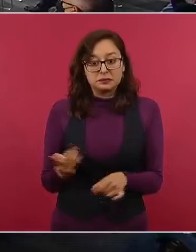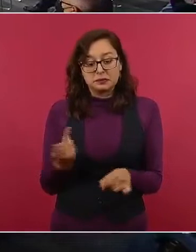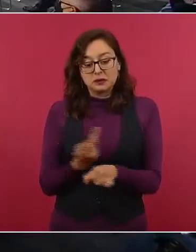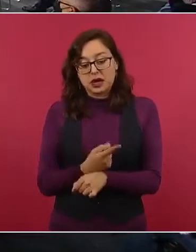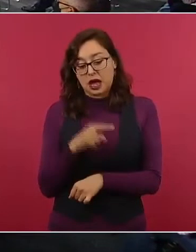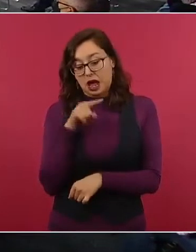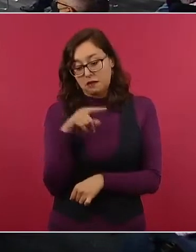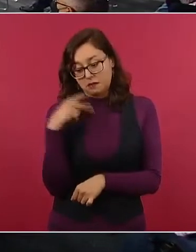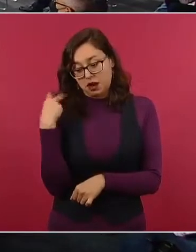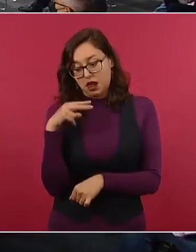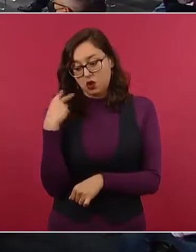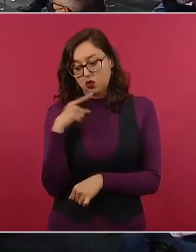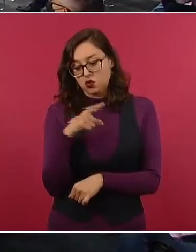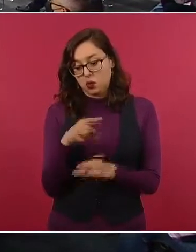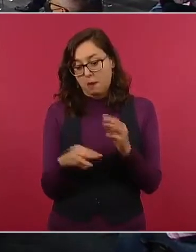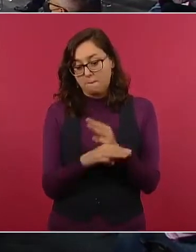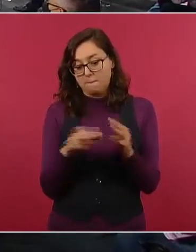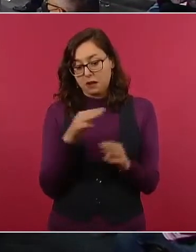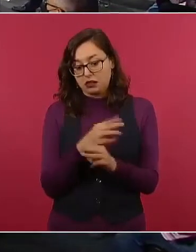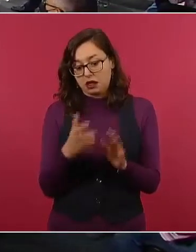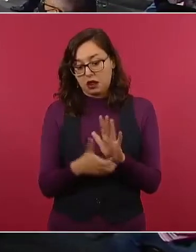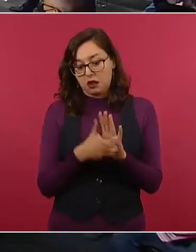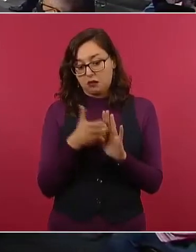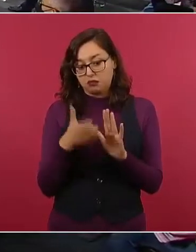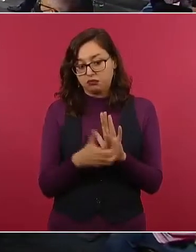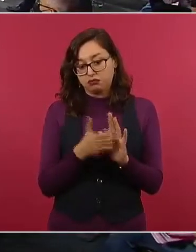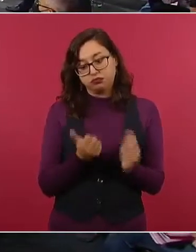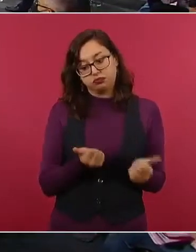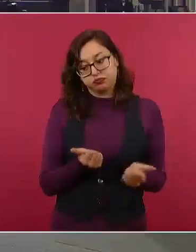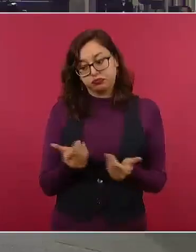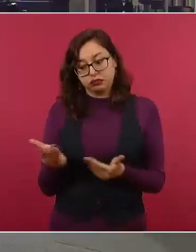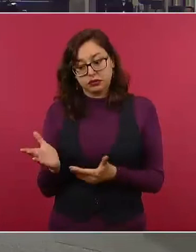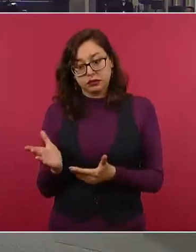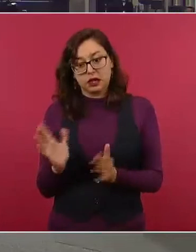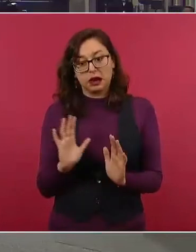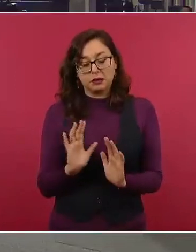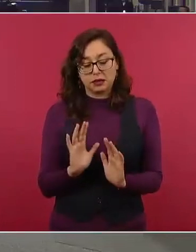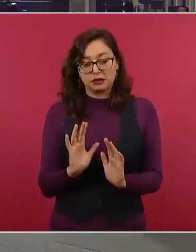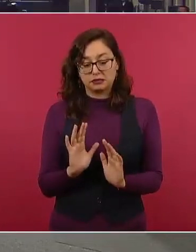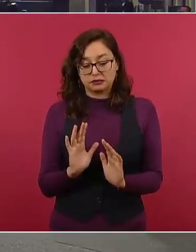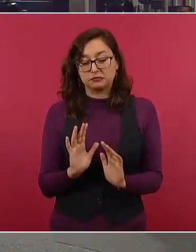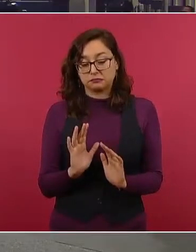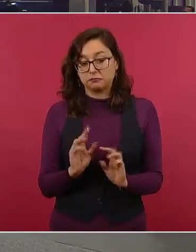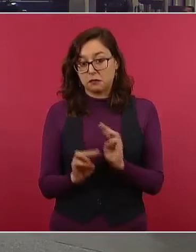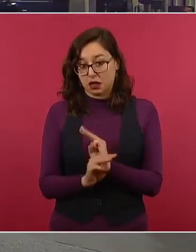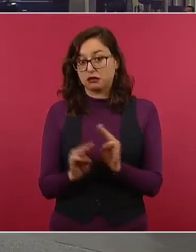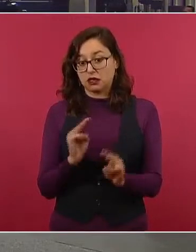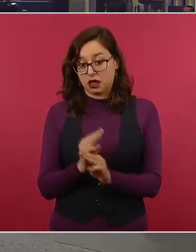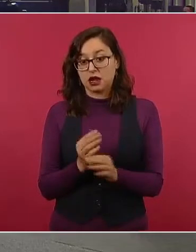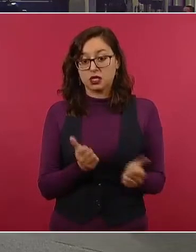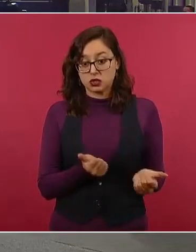hasta Veracruz. Bueno, tienes más cerca el puerto de Coatzacoalcos. ¿Por qué